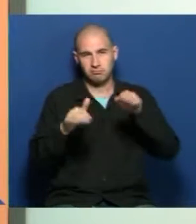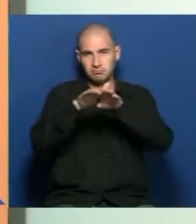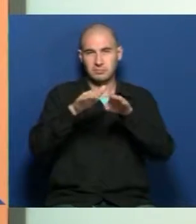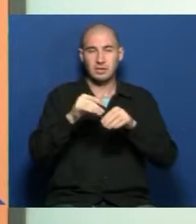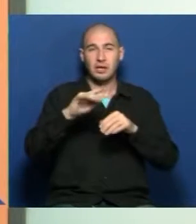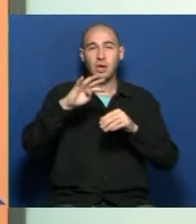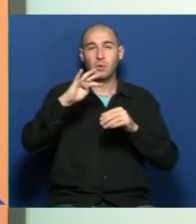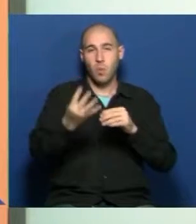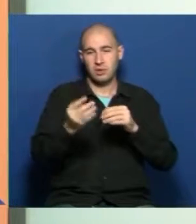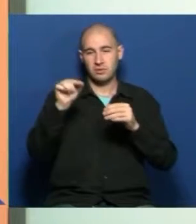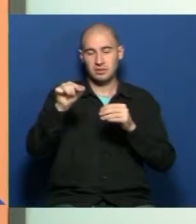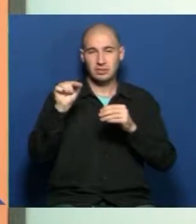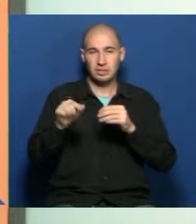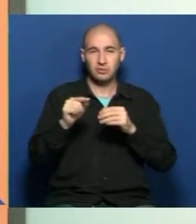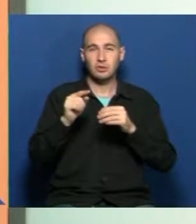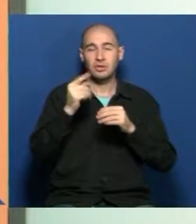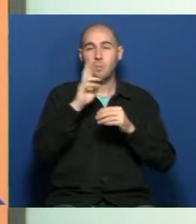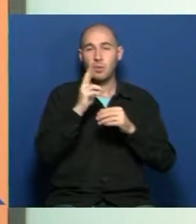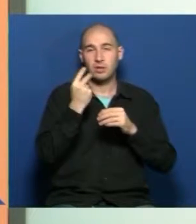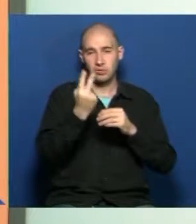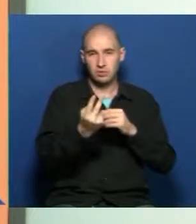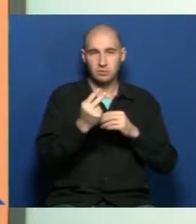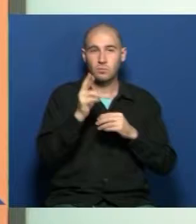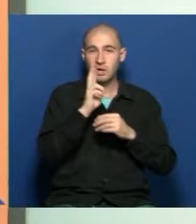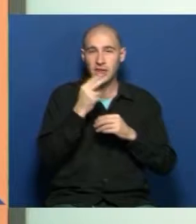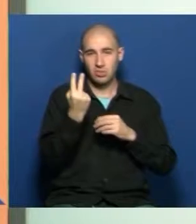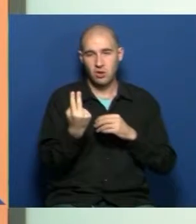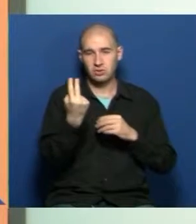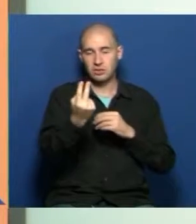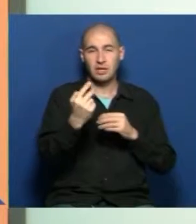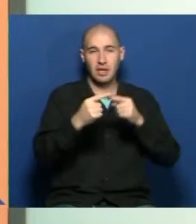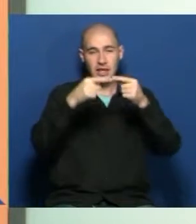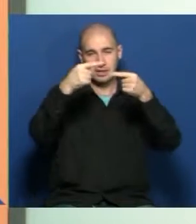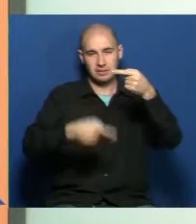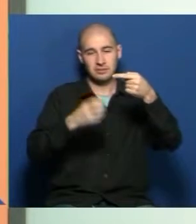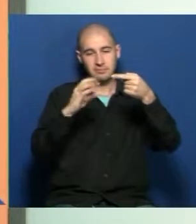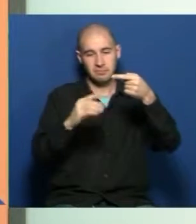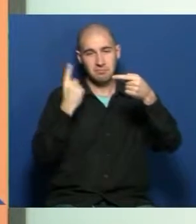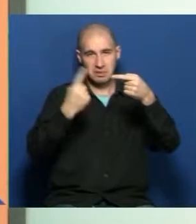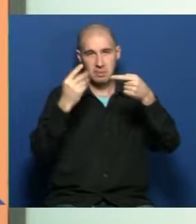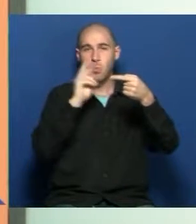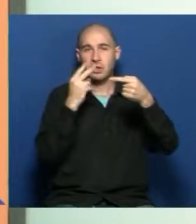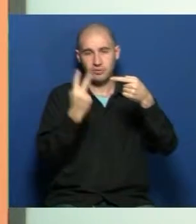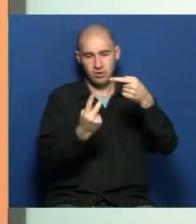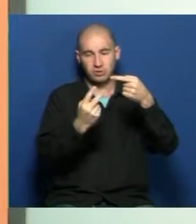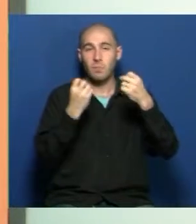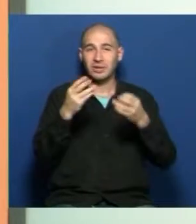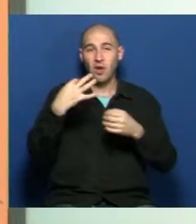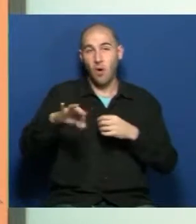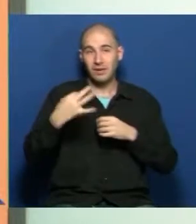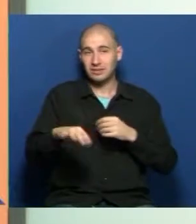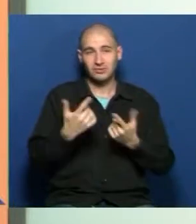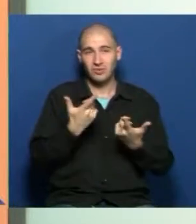del cuarto distrito, hubieron 2 legisladoras, como 2 mujeres, encabezando la lista. ¿Por qué? Porque no es